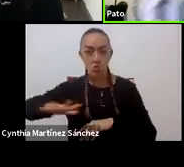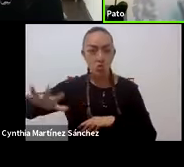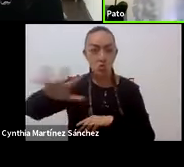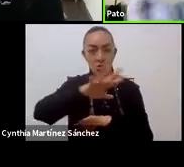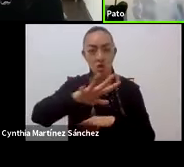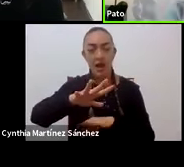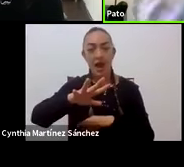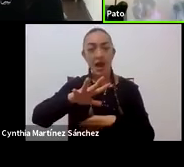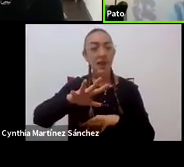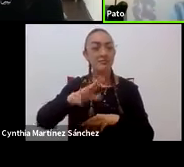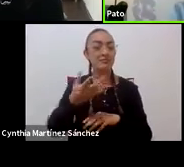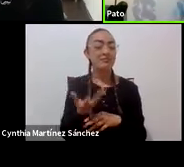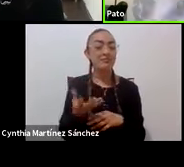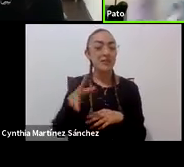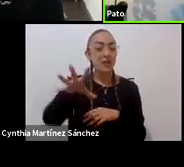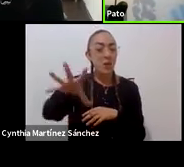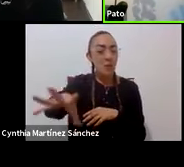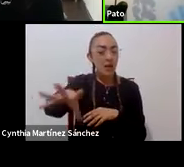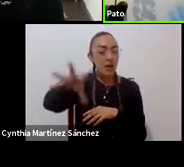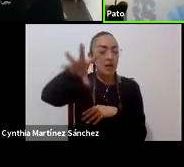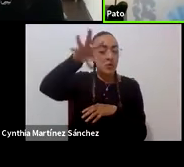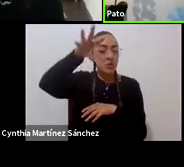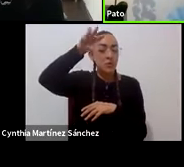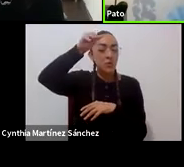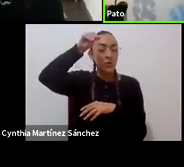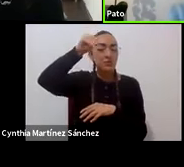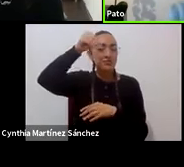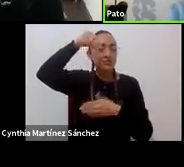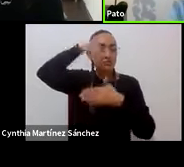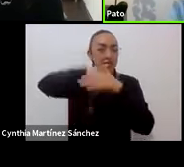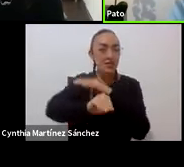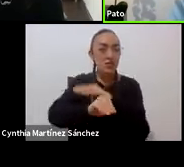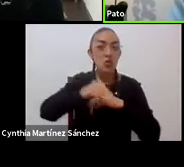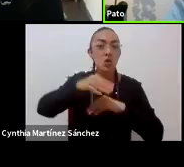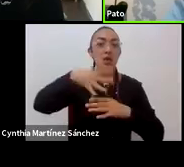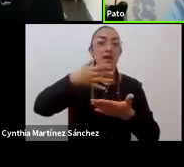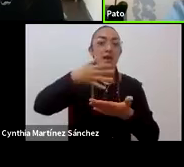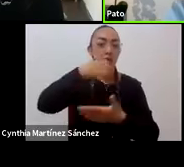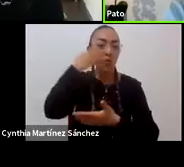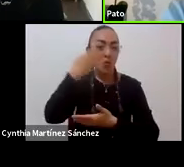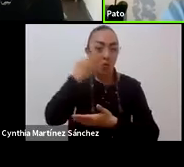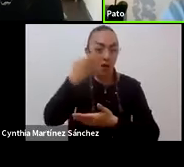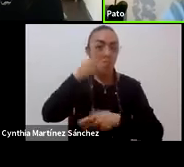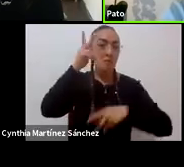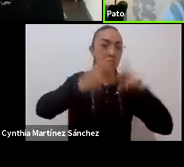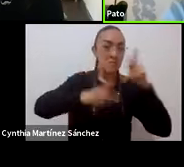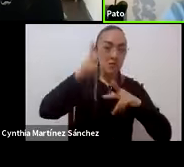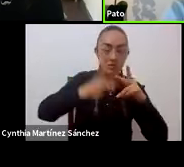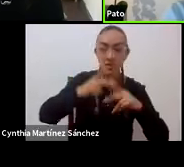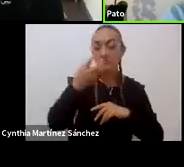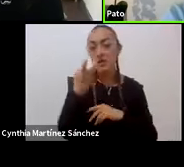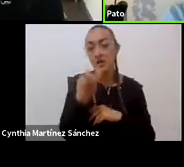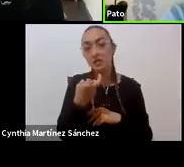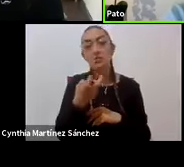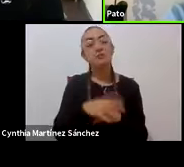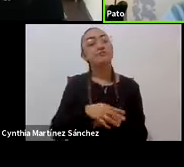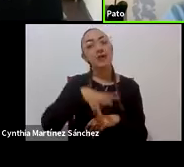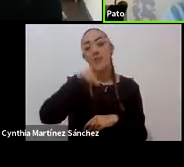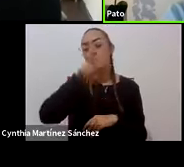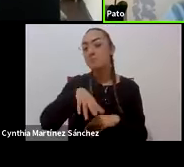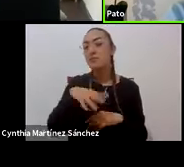que ese switch que siempre lo hacían, al menos en mis casos, me parece que es lo más fructífero,